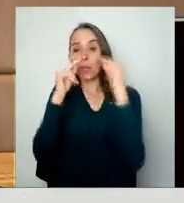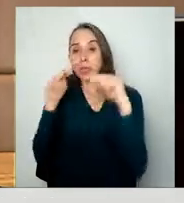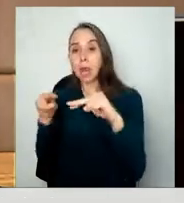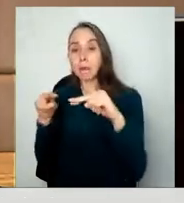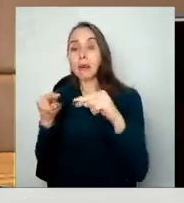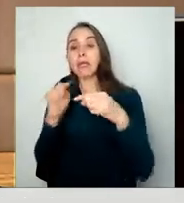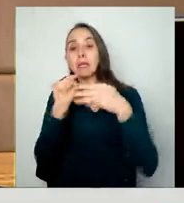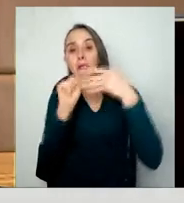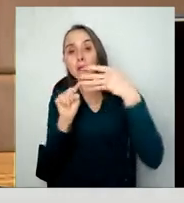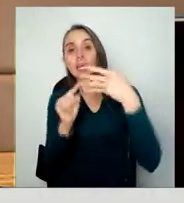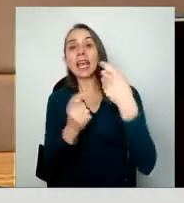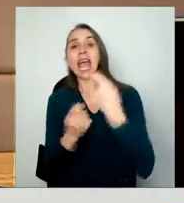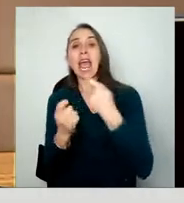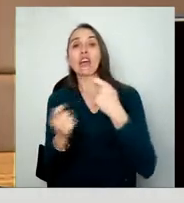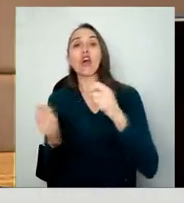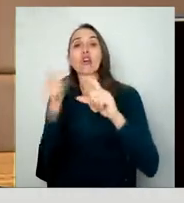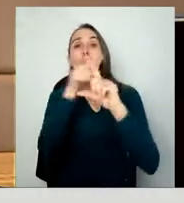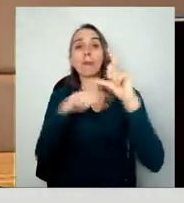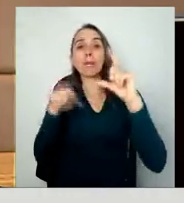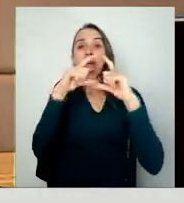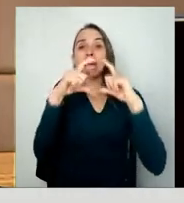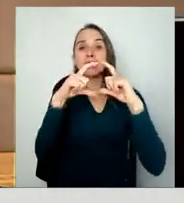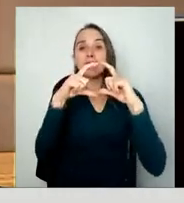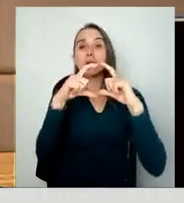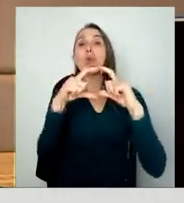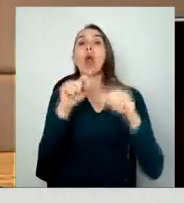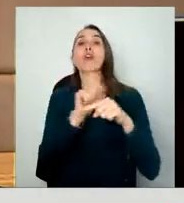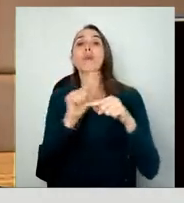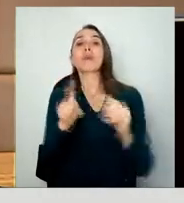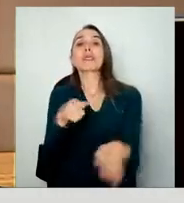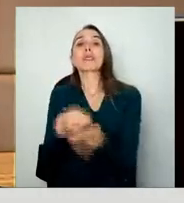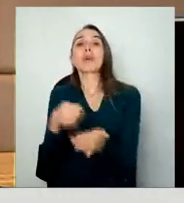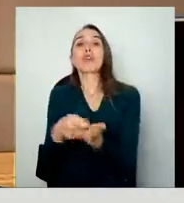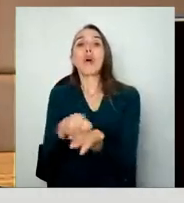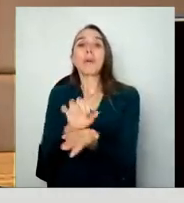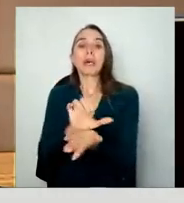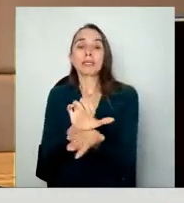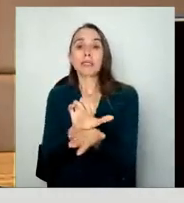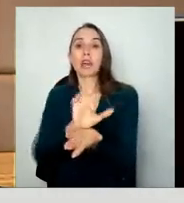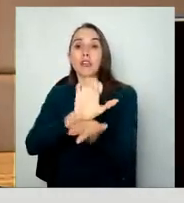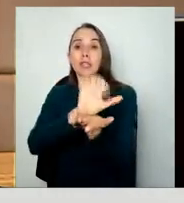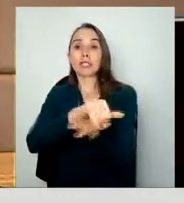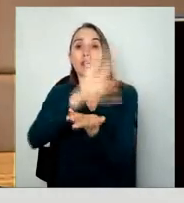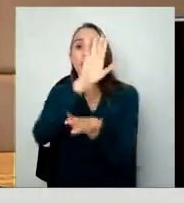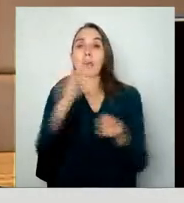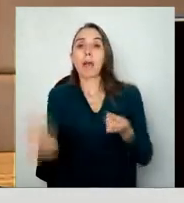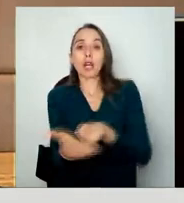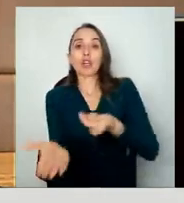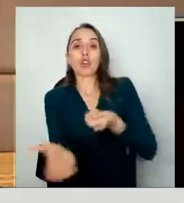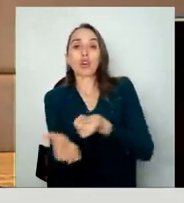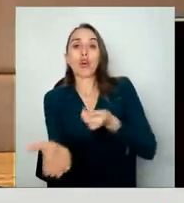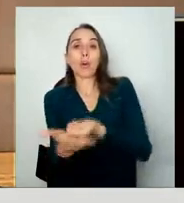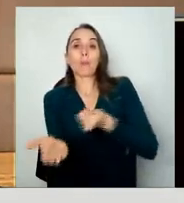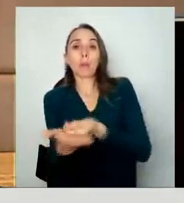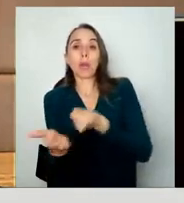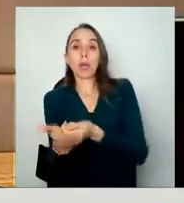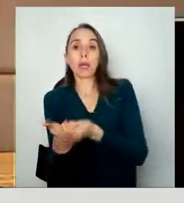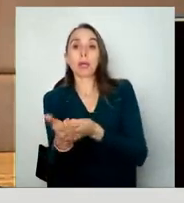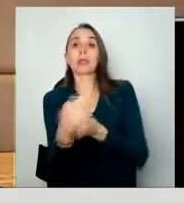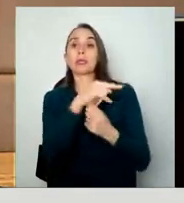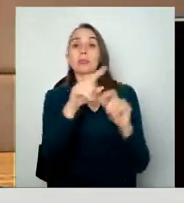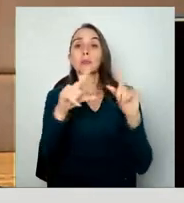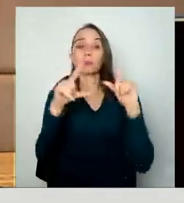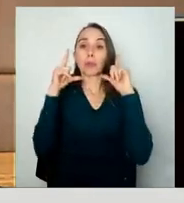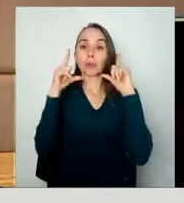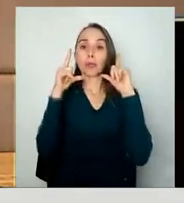economía circular en las compras del Estado porque el estado de uno de los principales compradores y es uno de los protagonistas de la